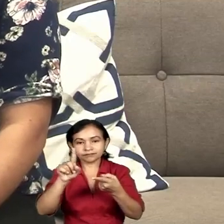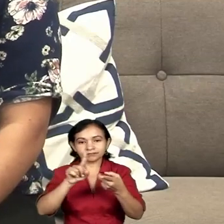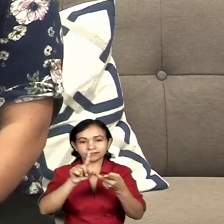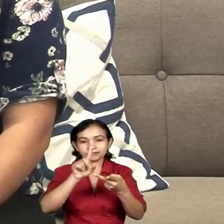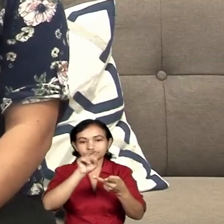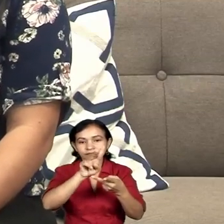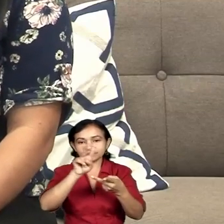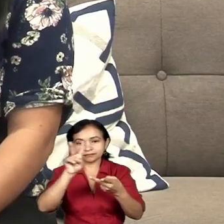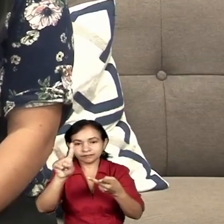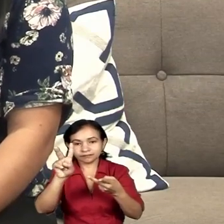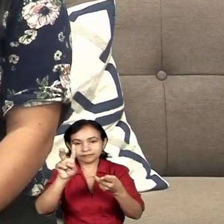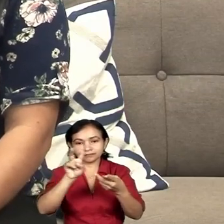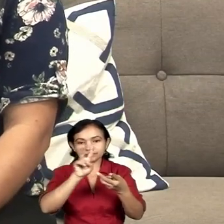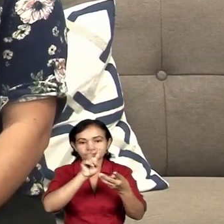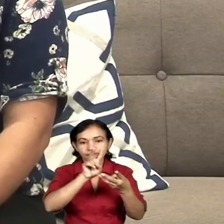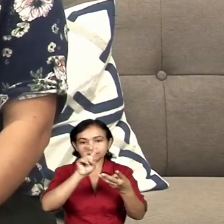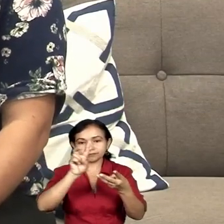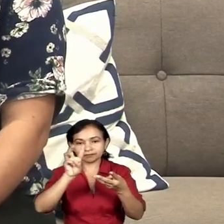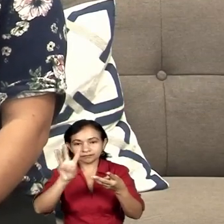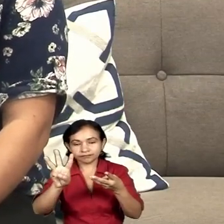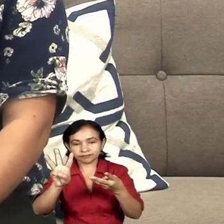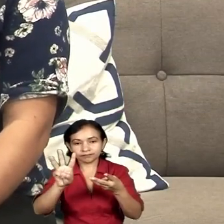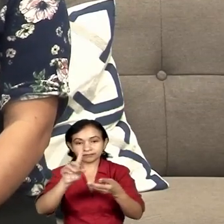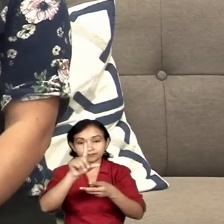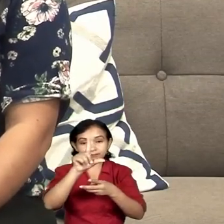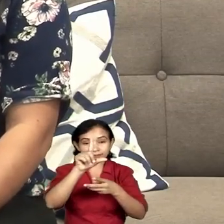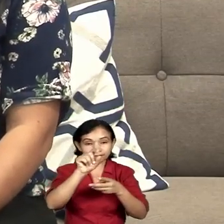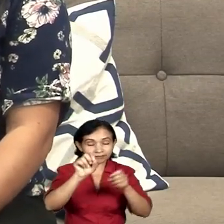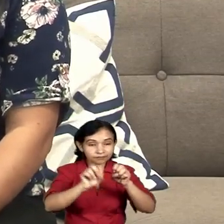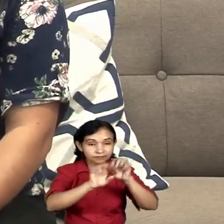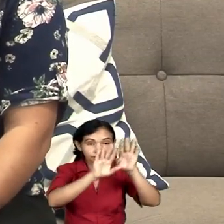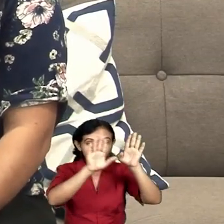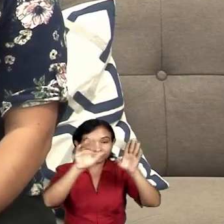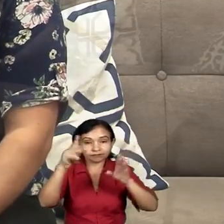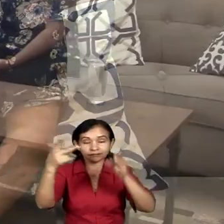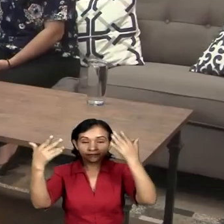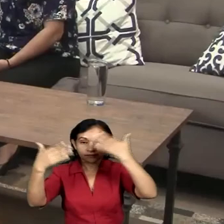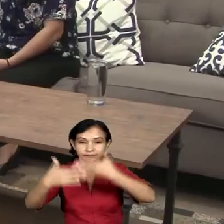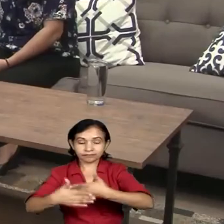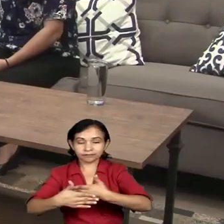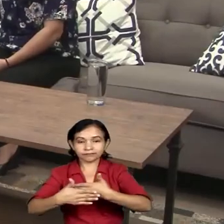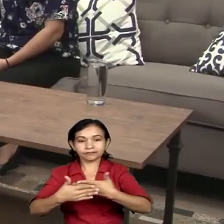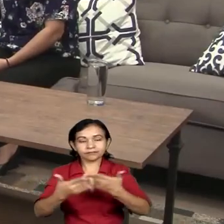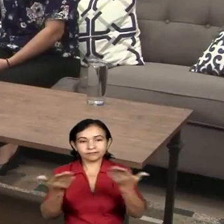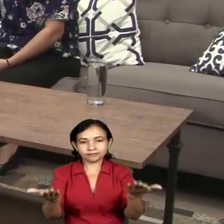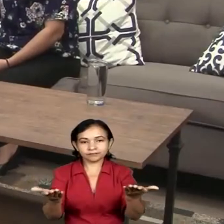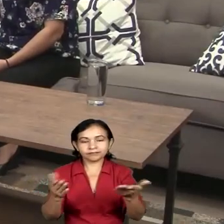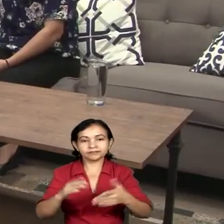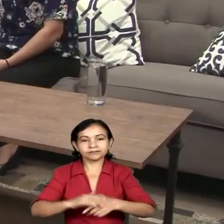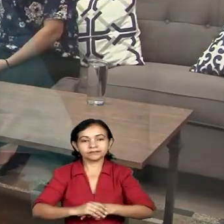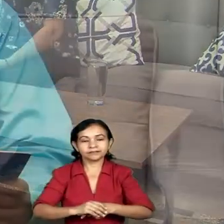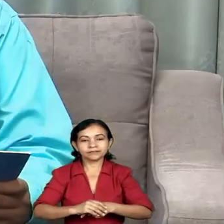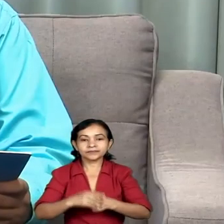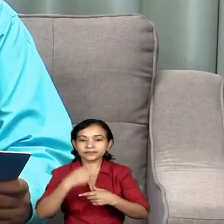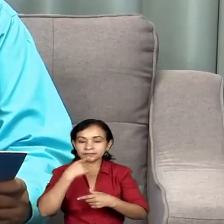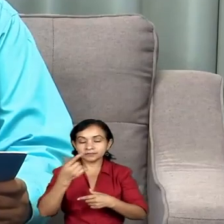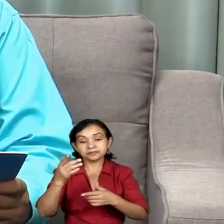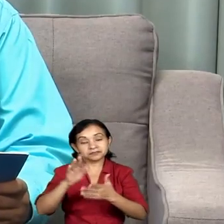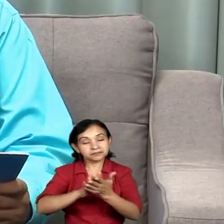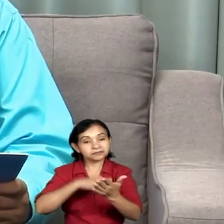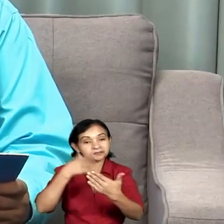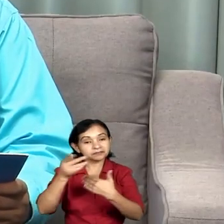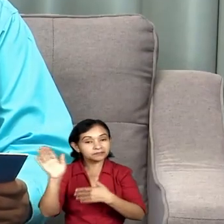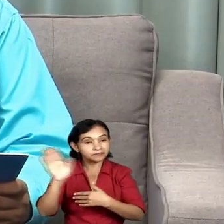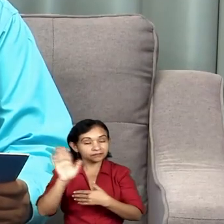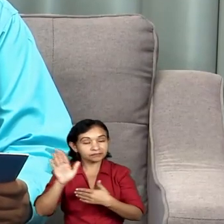23 de septiembre, desde las 10 hasta las 8 de la noche. Bueno, ahí lo tiene. De esta manera tenemos que despedir nuestro programa